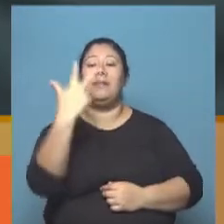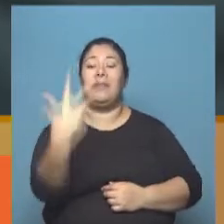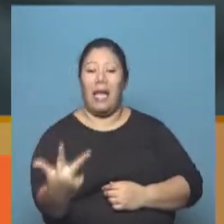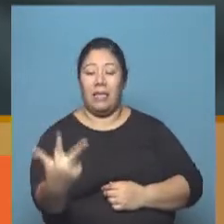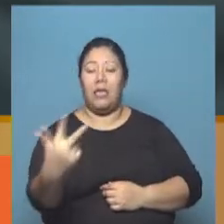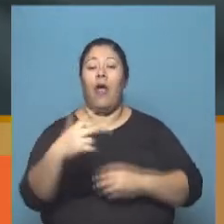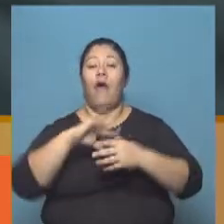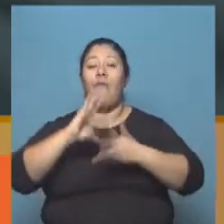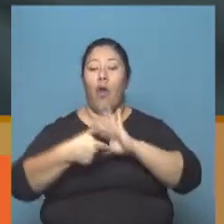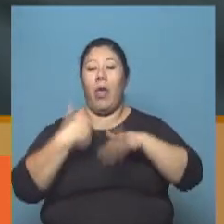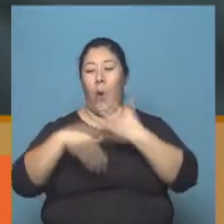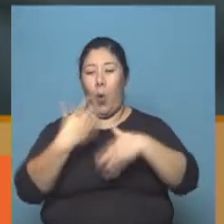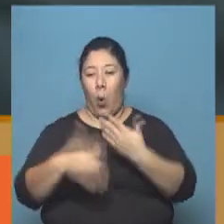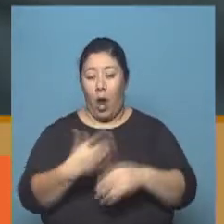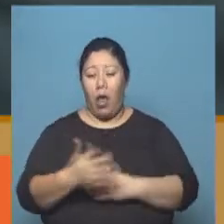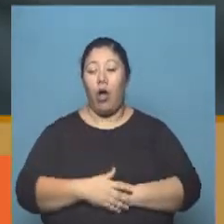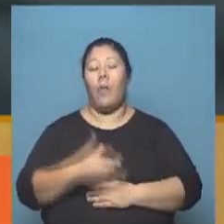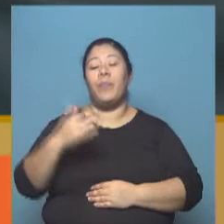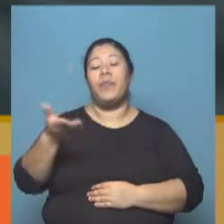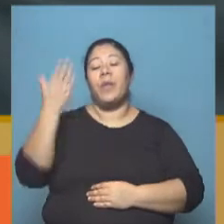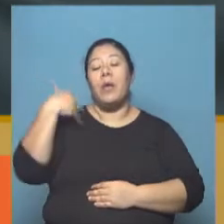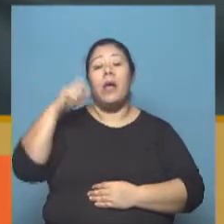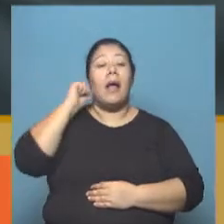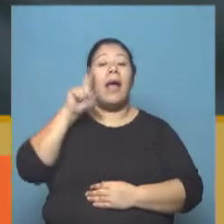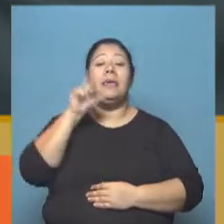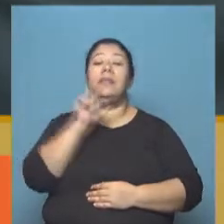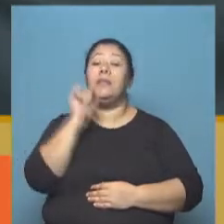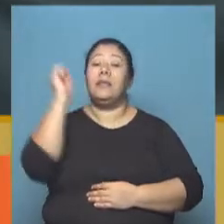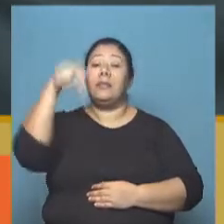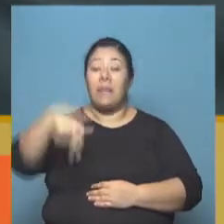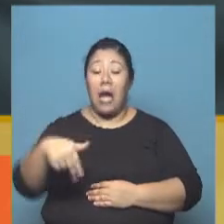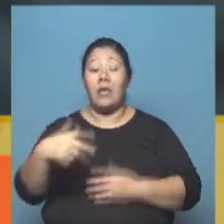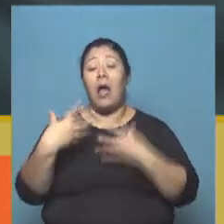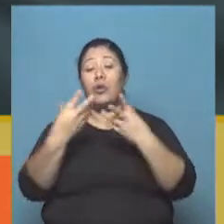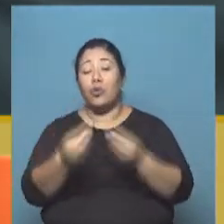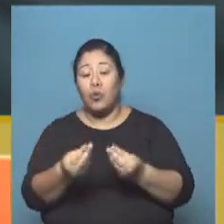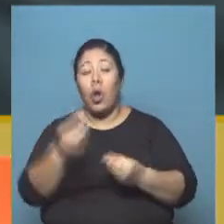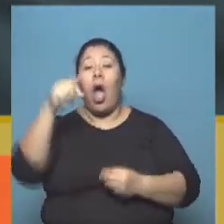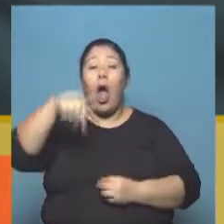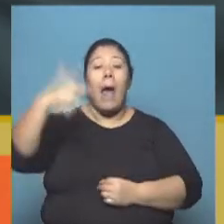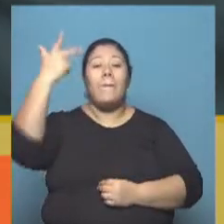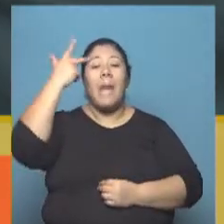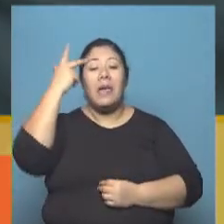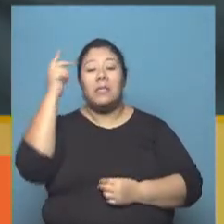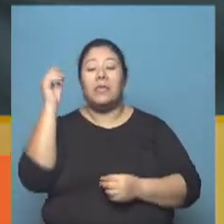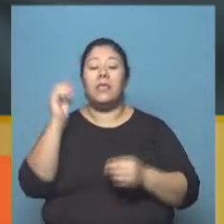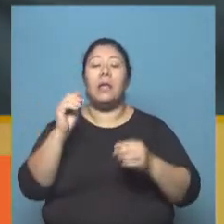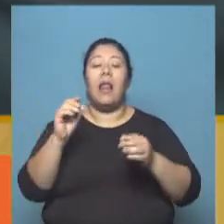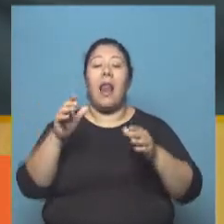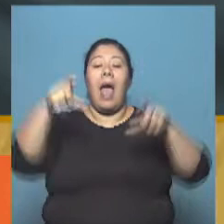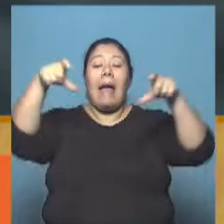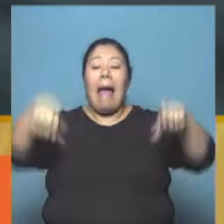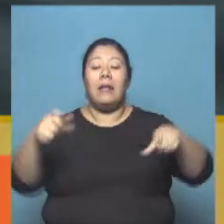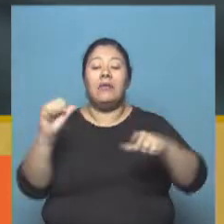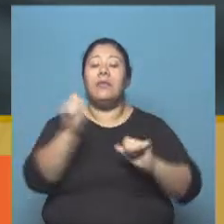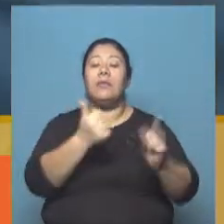rendimiento del otro día, sobre todo el rendimiento de Gaitán, que te ha dado retroceso y también juego, ¿dónde vas a ubicar a Messi? No queremos saber por quién va a entrar,